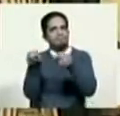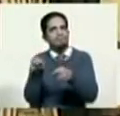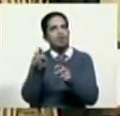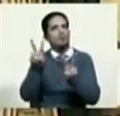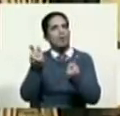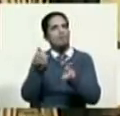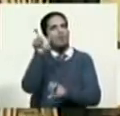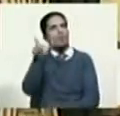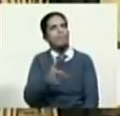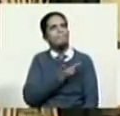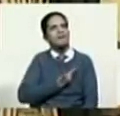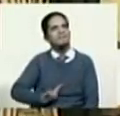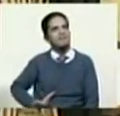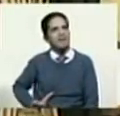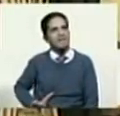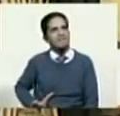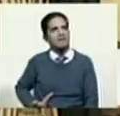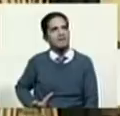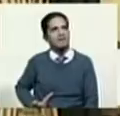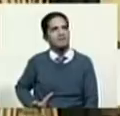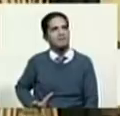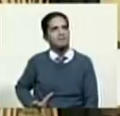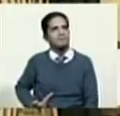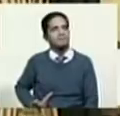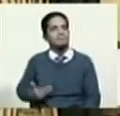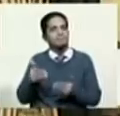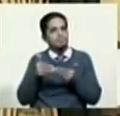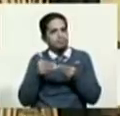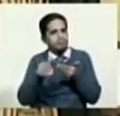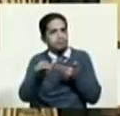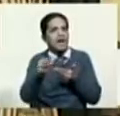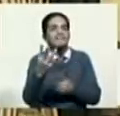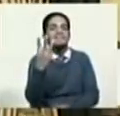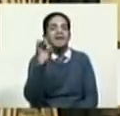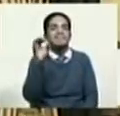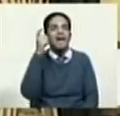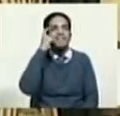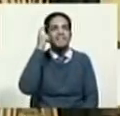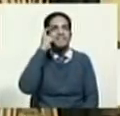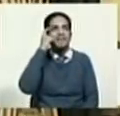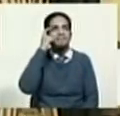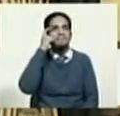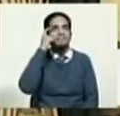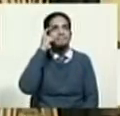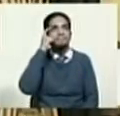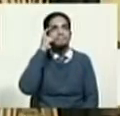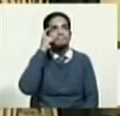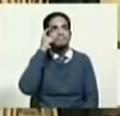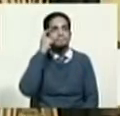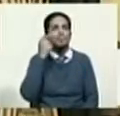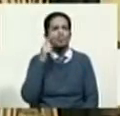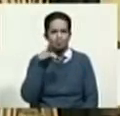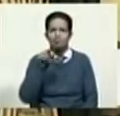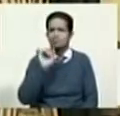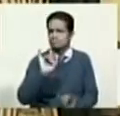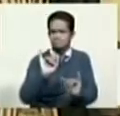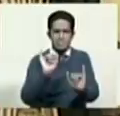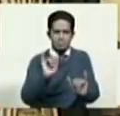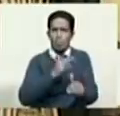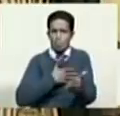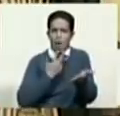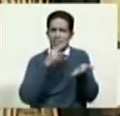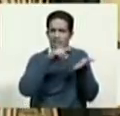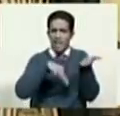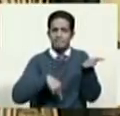a realizarlas en 30 días. Es taxativo. Ustedes lo pueden leer, seguro lo han leído varias veces,